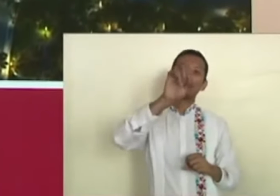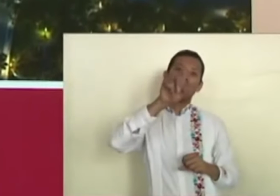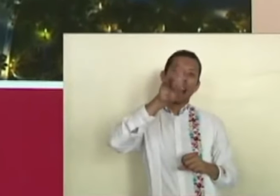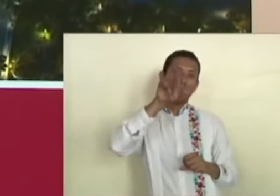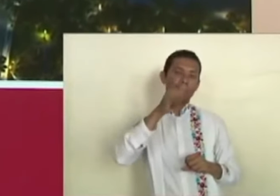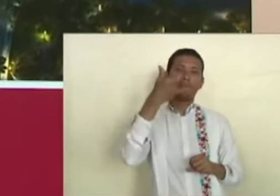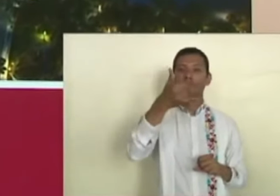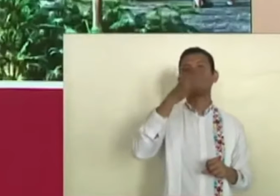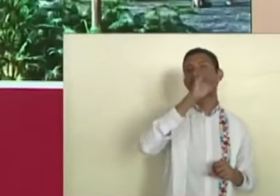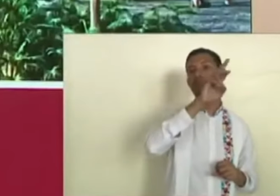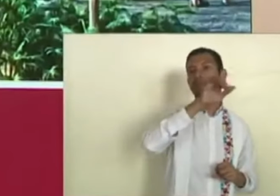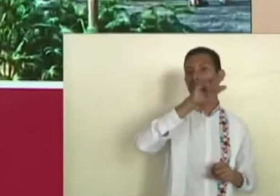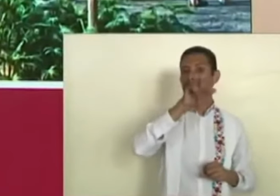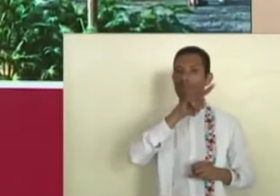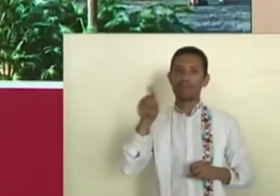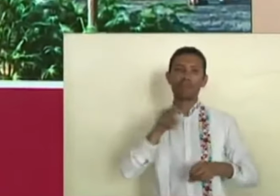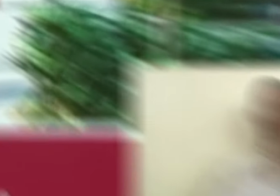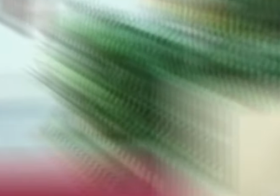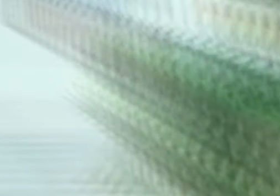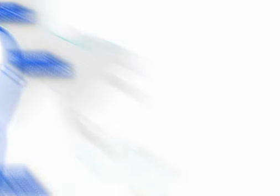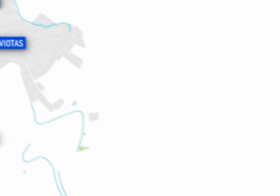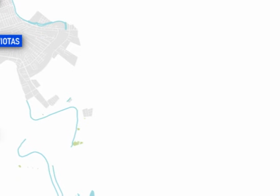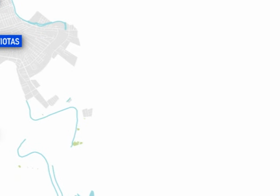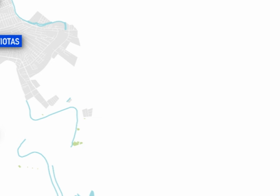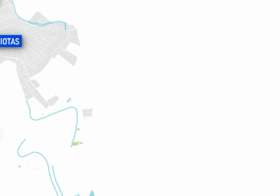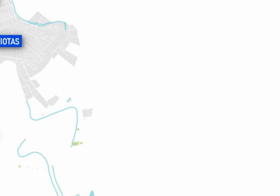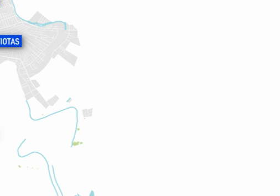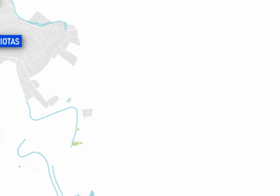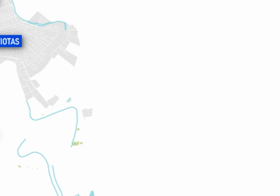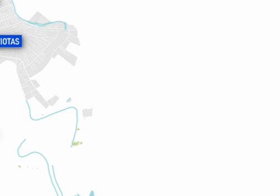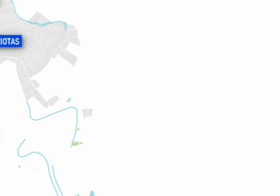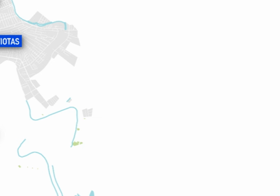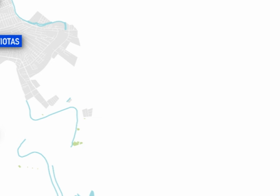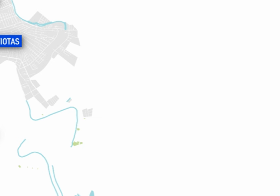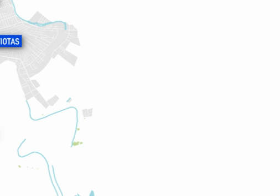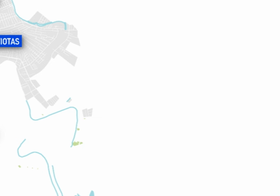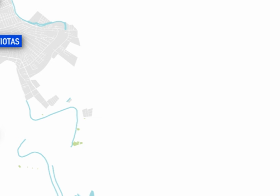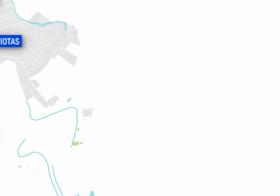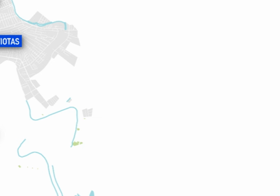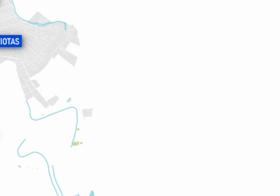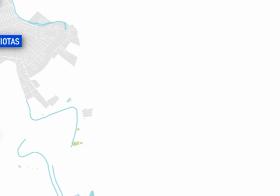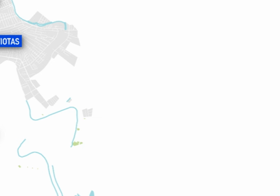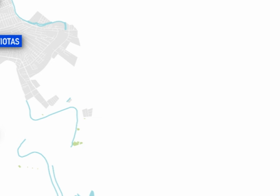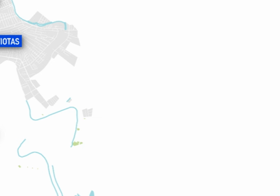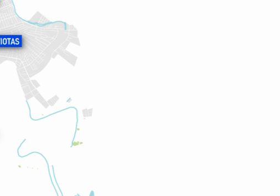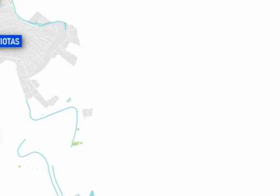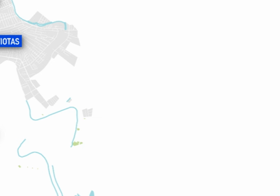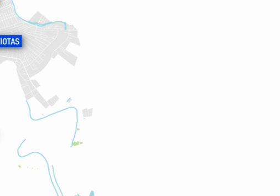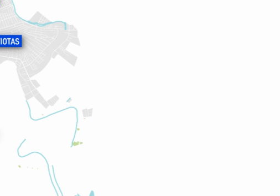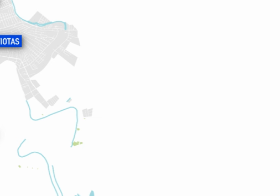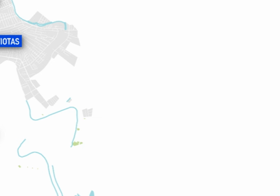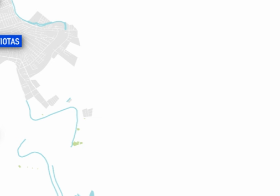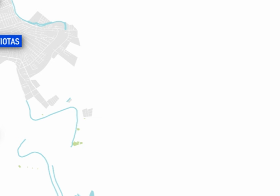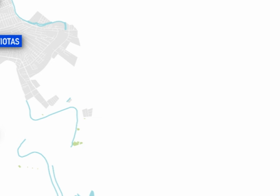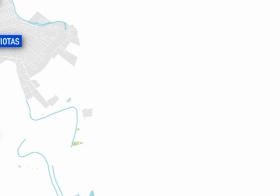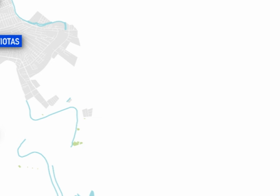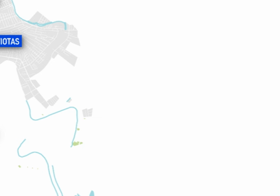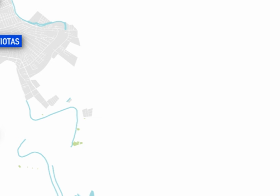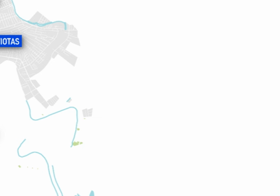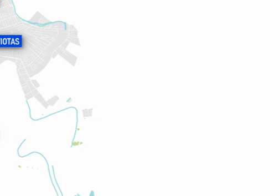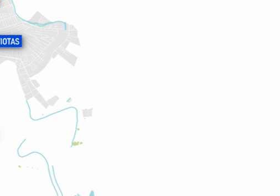que es lo que estaremos presentando a continuación. De las cuatro rutas presentadas, solo conocemos de forma más concreta y